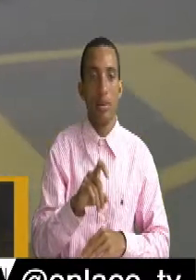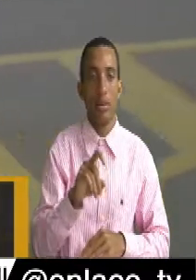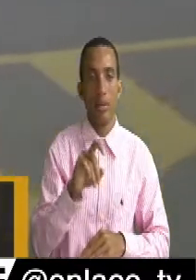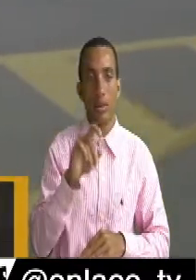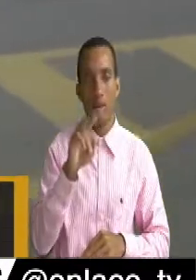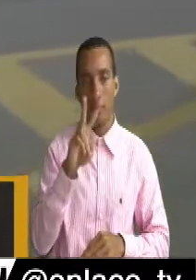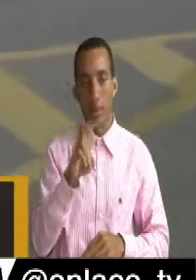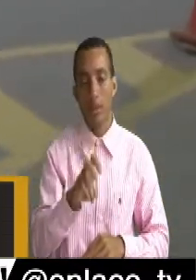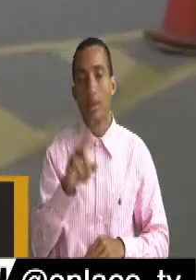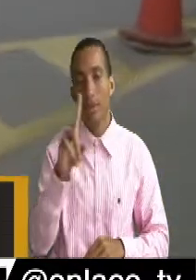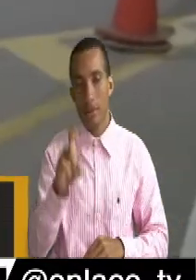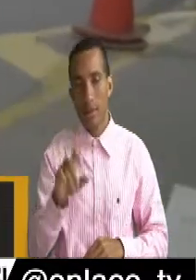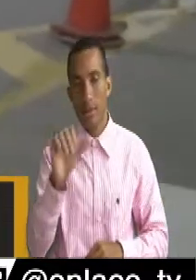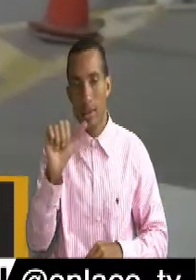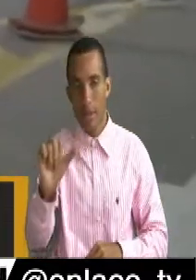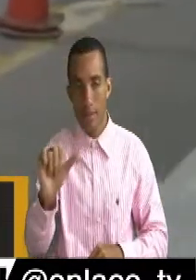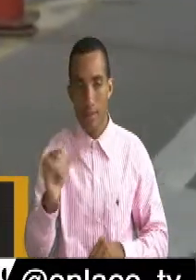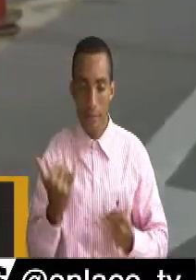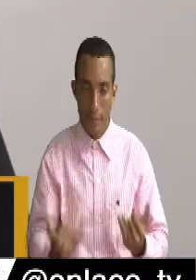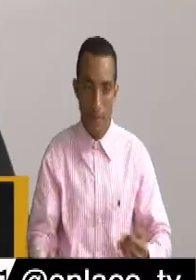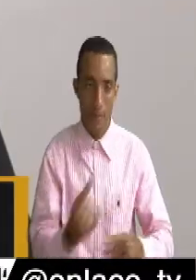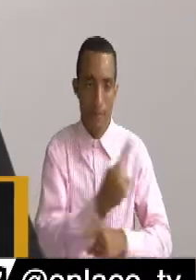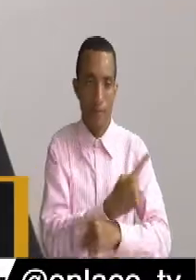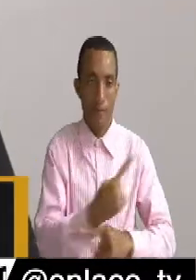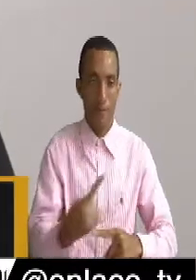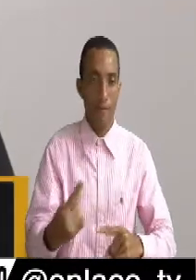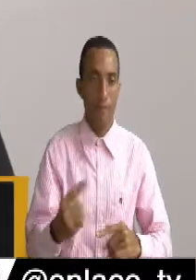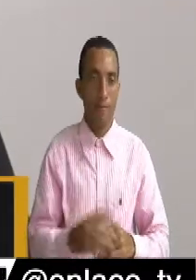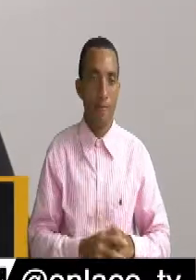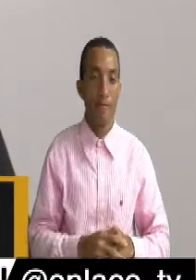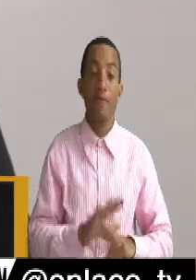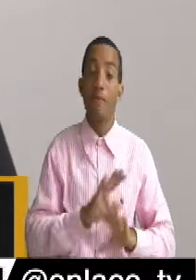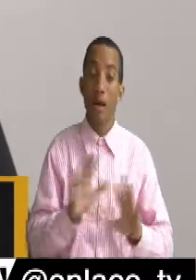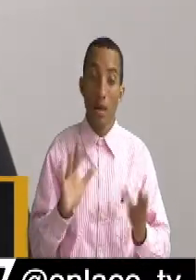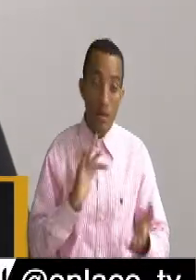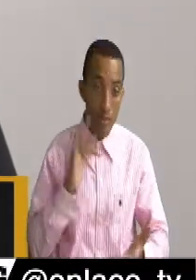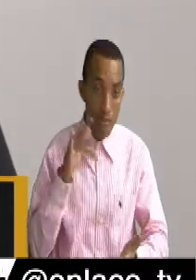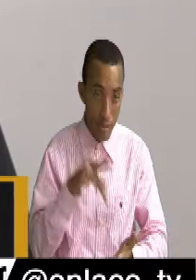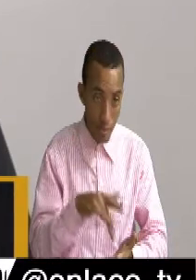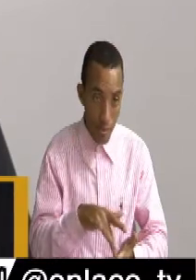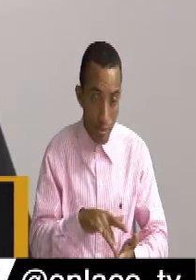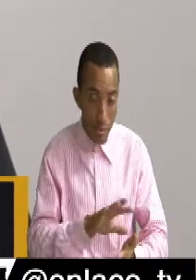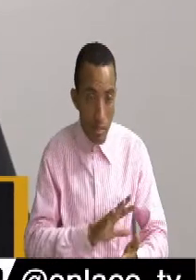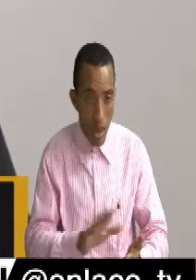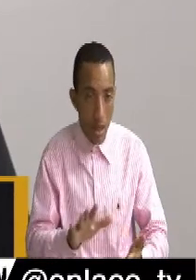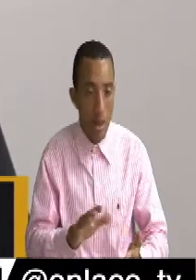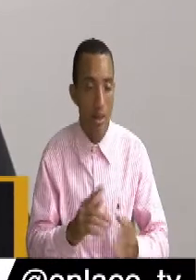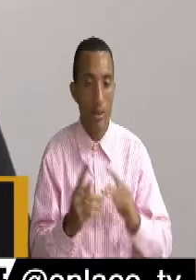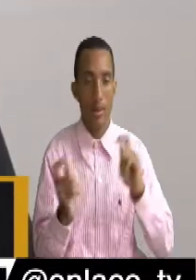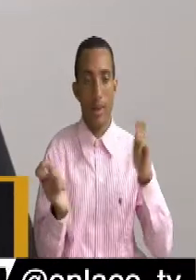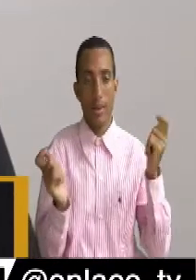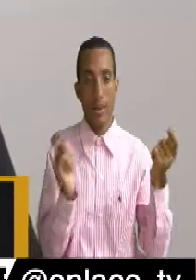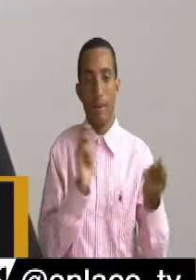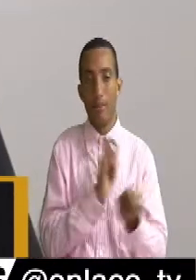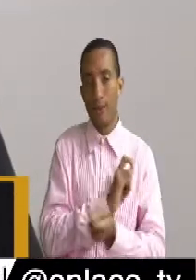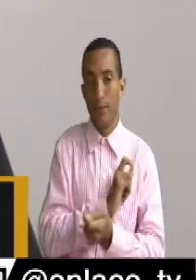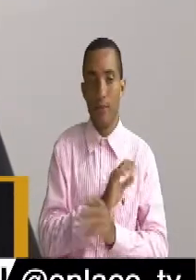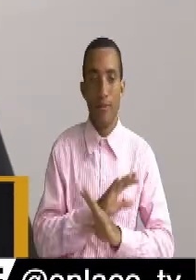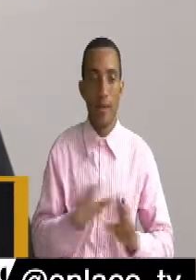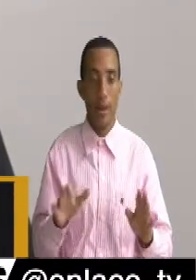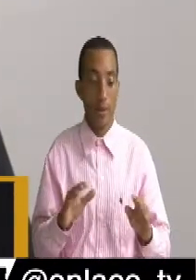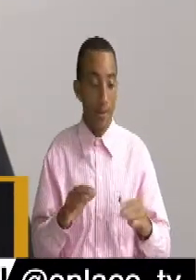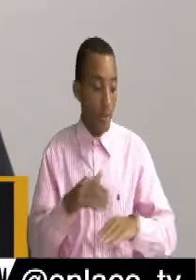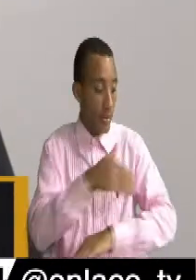de esta semana, cuando ya lleguemos a este punto, se va a cambiar esta prelación, es decir, la